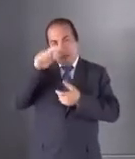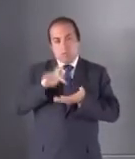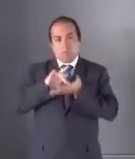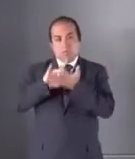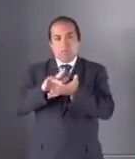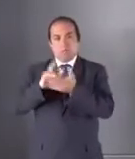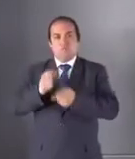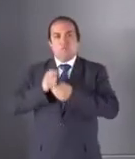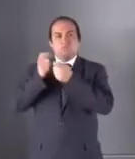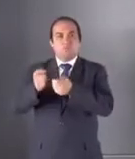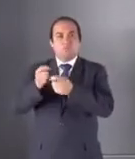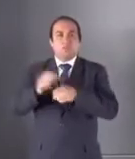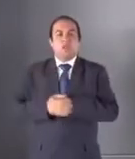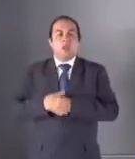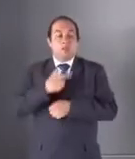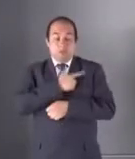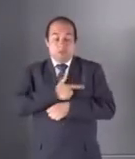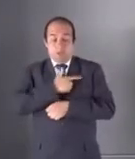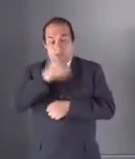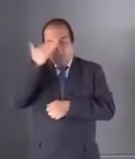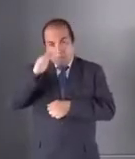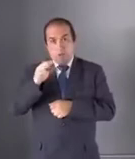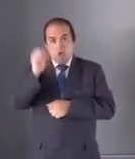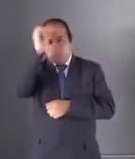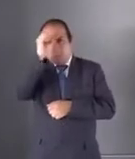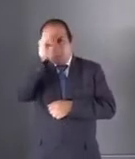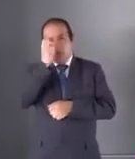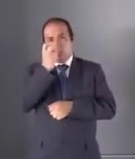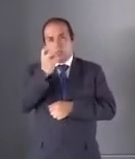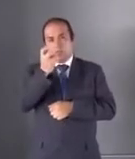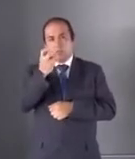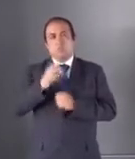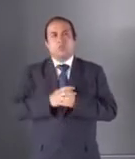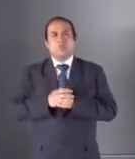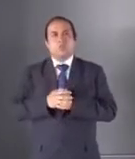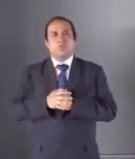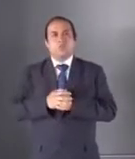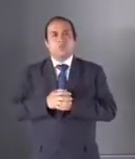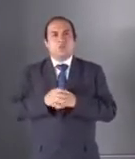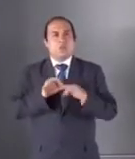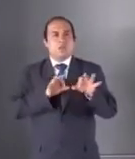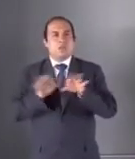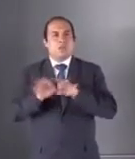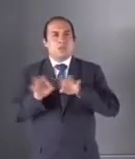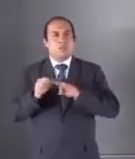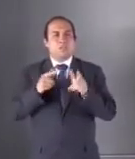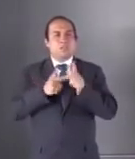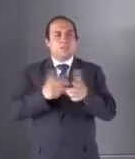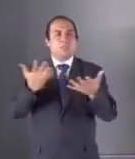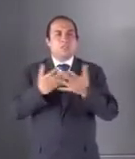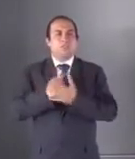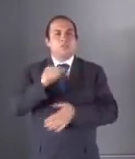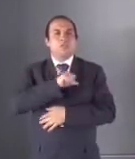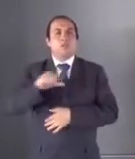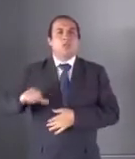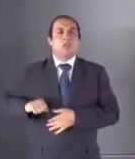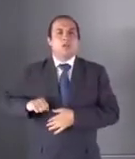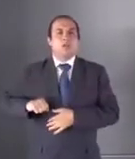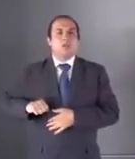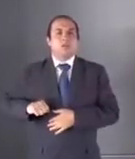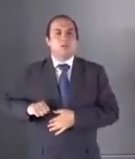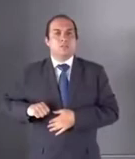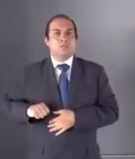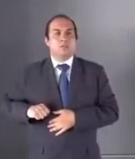mí me gustaría saber su opinión respecto a estos trabajos que siguen realizando los alcaldes pese a